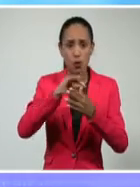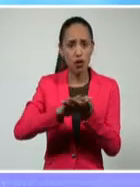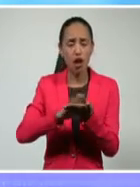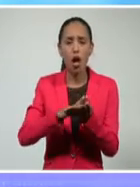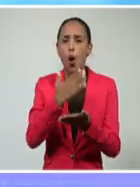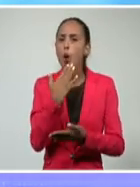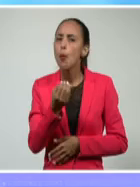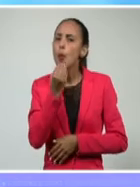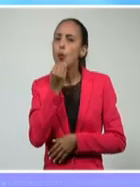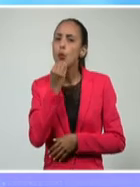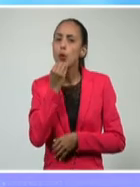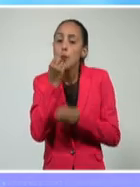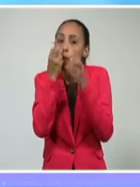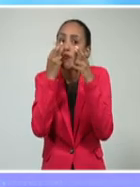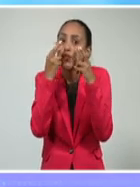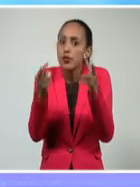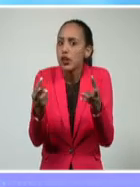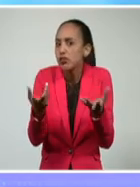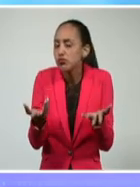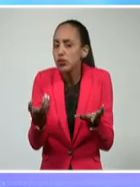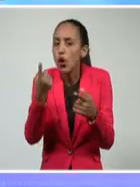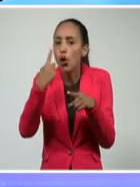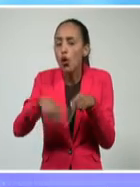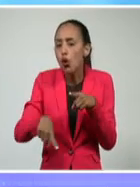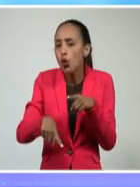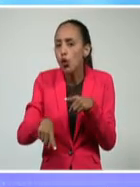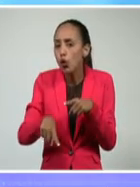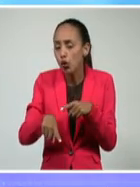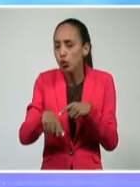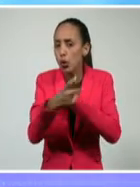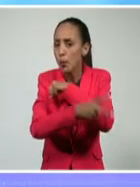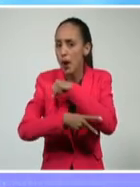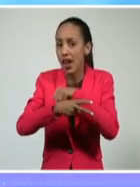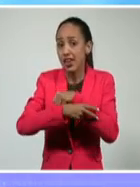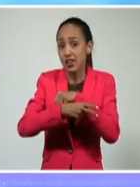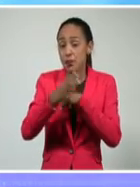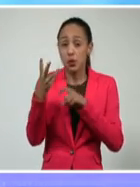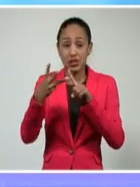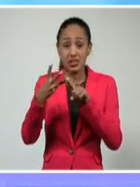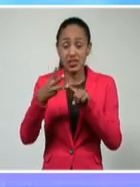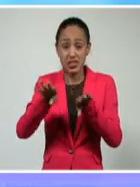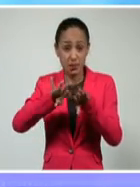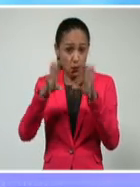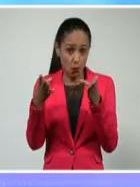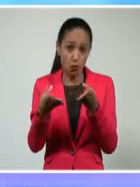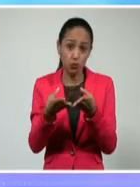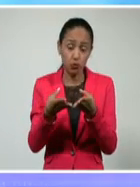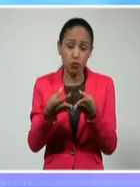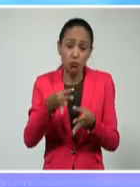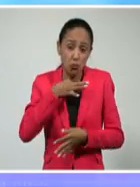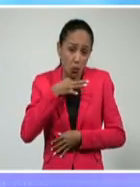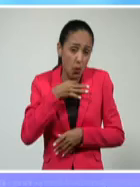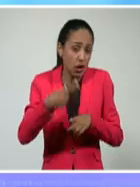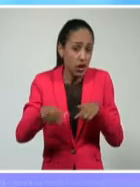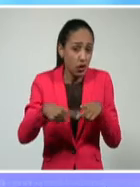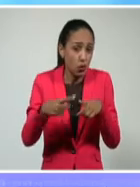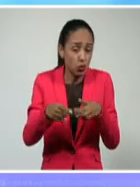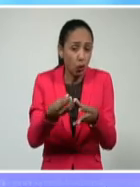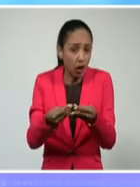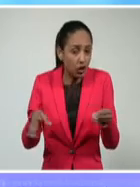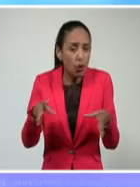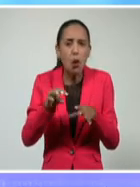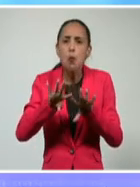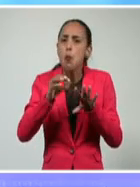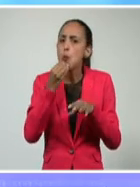posible sobrevivir? ¿Podría otro Estado tercermundista, importador y pobre en recursos naturales haber soportado este